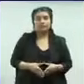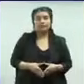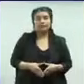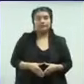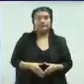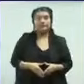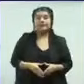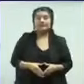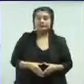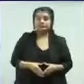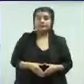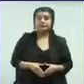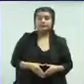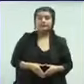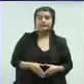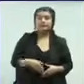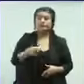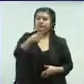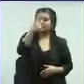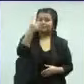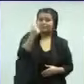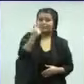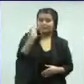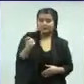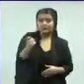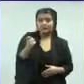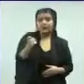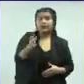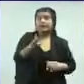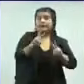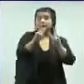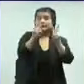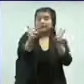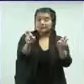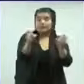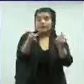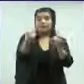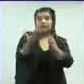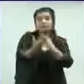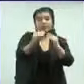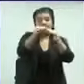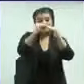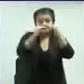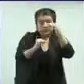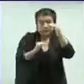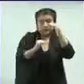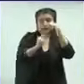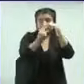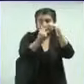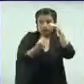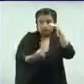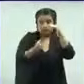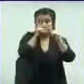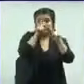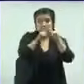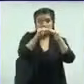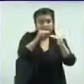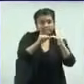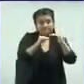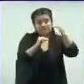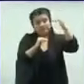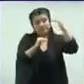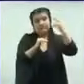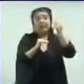Ok, en cuanto a la pregunta que se nos hace sobre el impacto de los decrementos y incrementos del proyecto